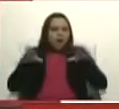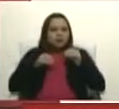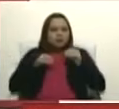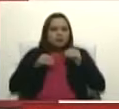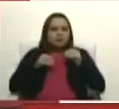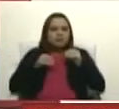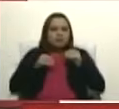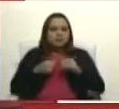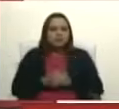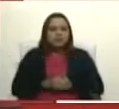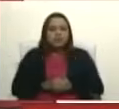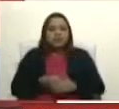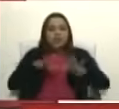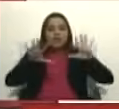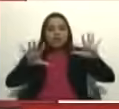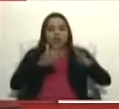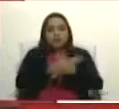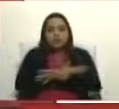quien no quiere entender que